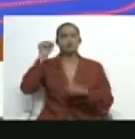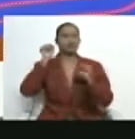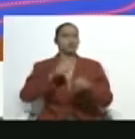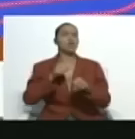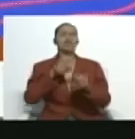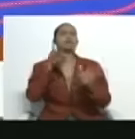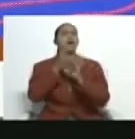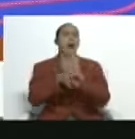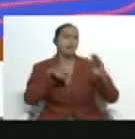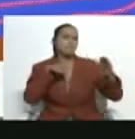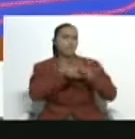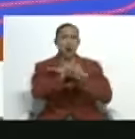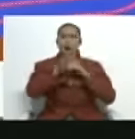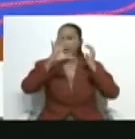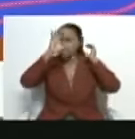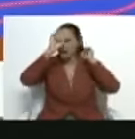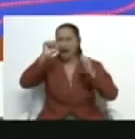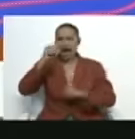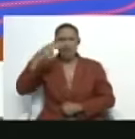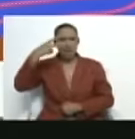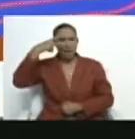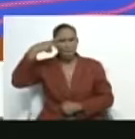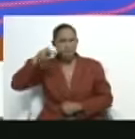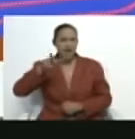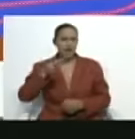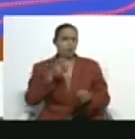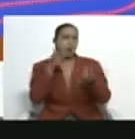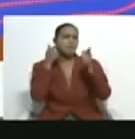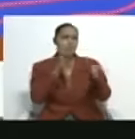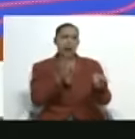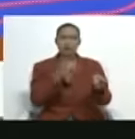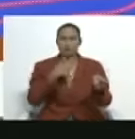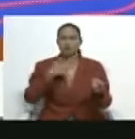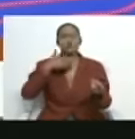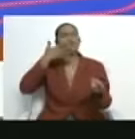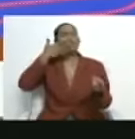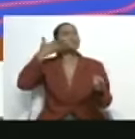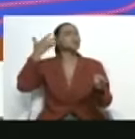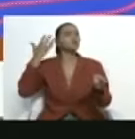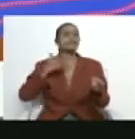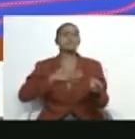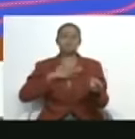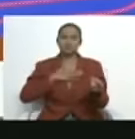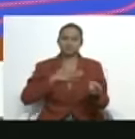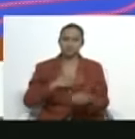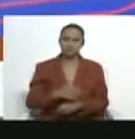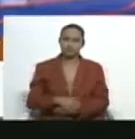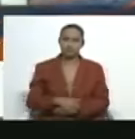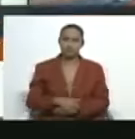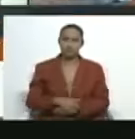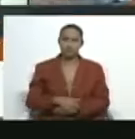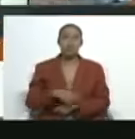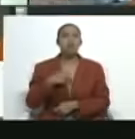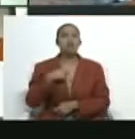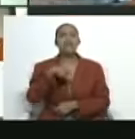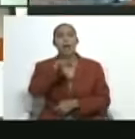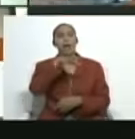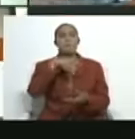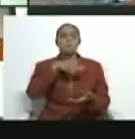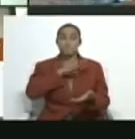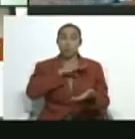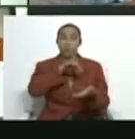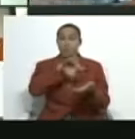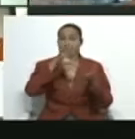embajada de México diciendo que él no reconoce que las embajadas son territorio